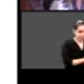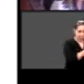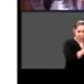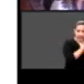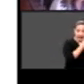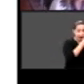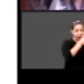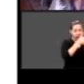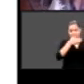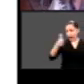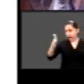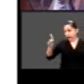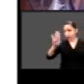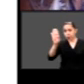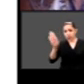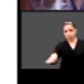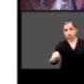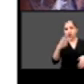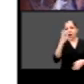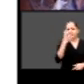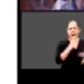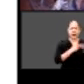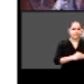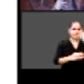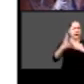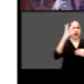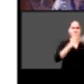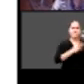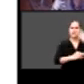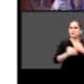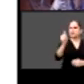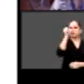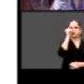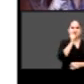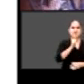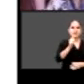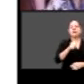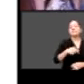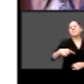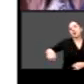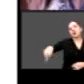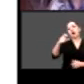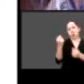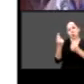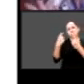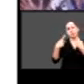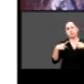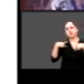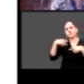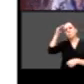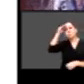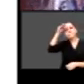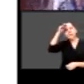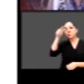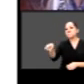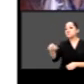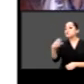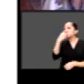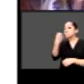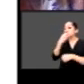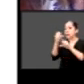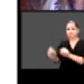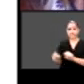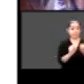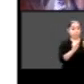aprende mientras está en la escuela como les decía cuando empezamos en la primaria y pues hasta el grado que lleve y ese es el